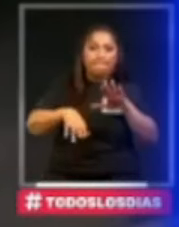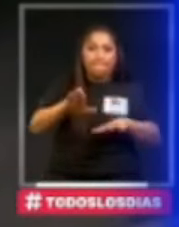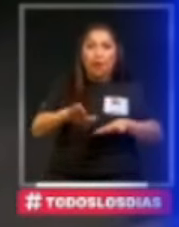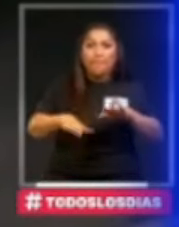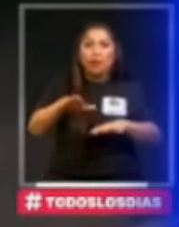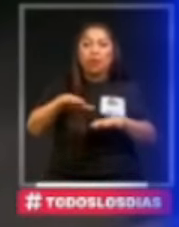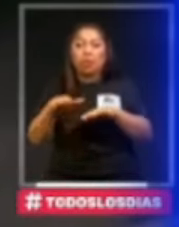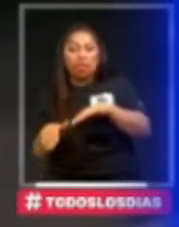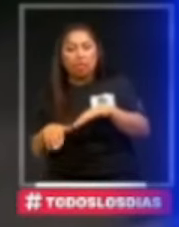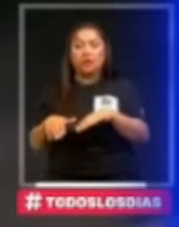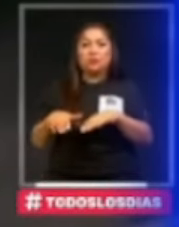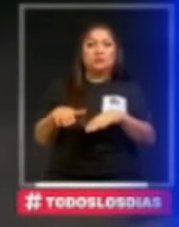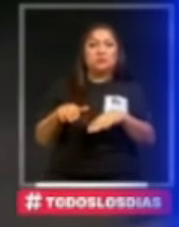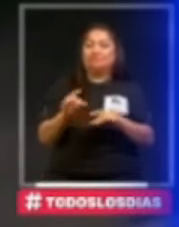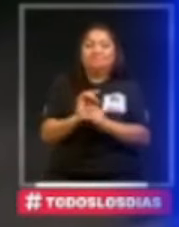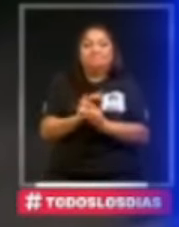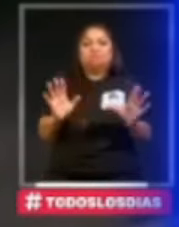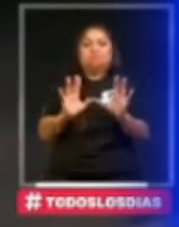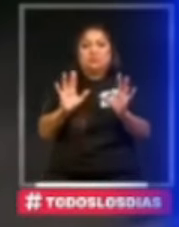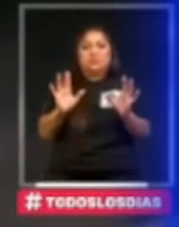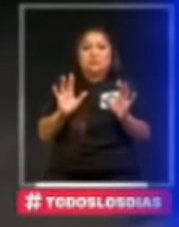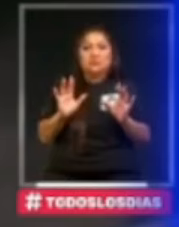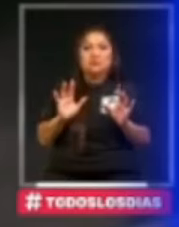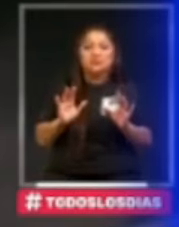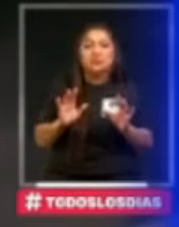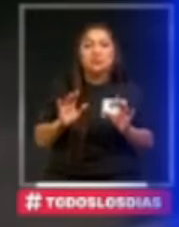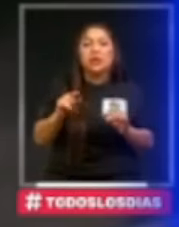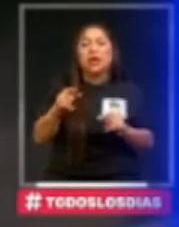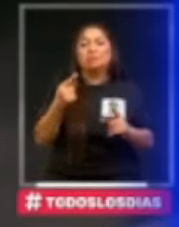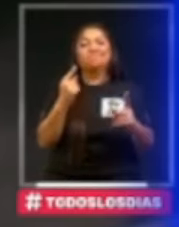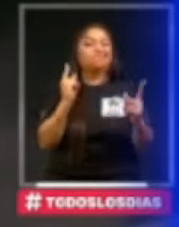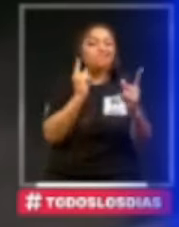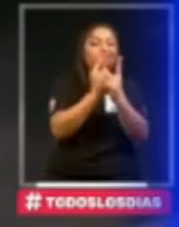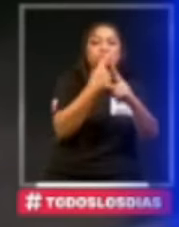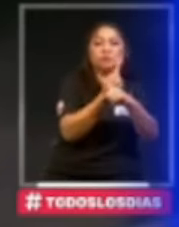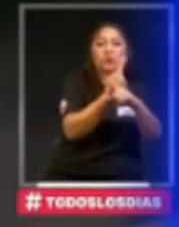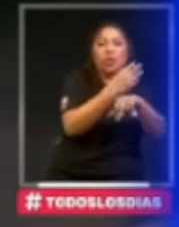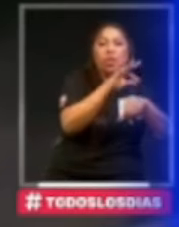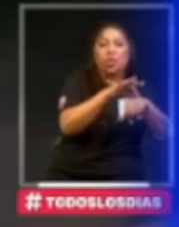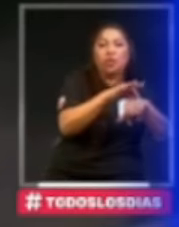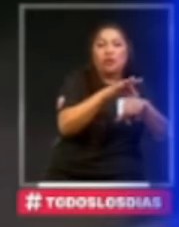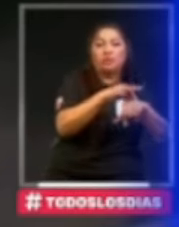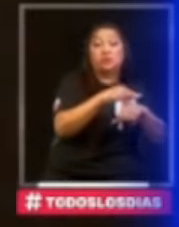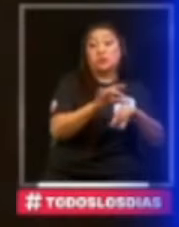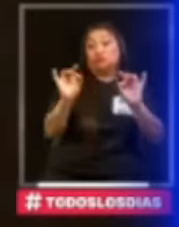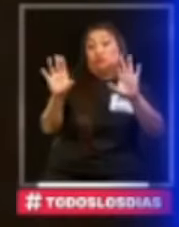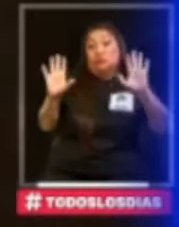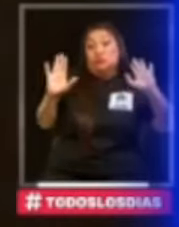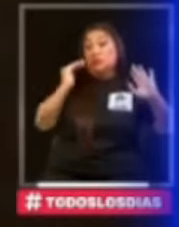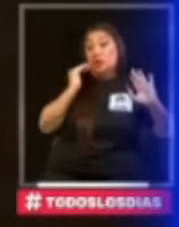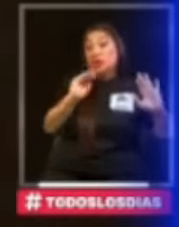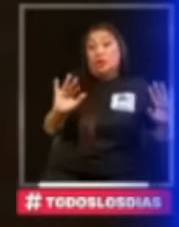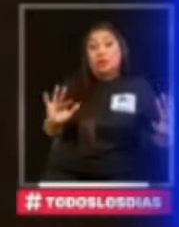distonía que tenía terrible. Ay, y ahí conversamos con los doctores y los doctores decían, así va a quedar la niña. Y